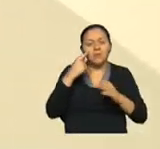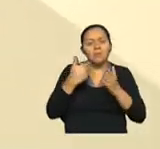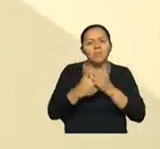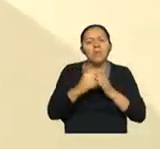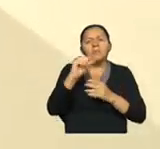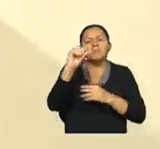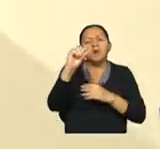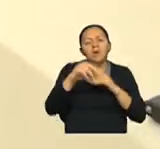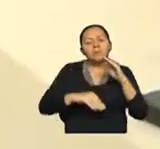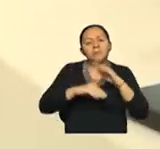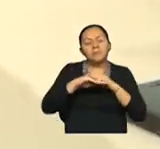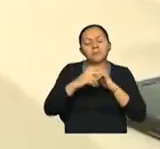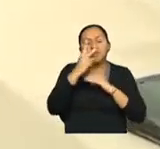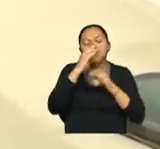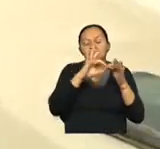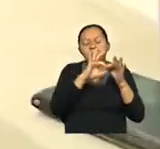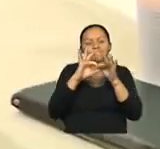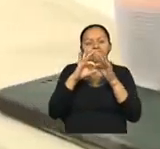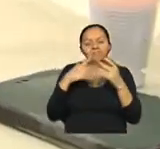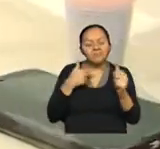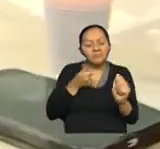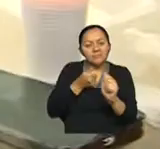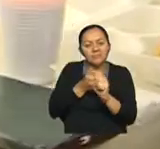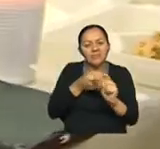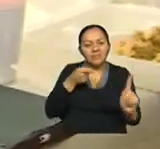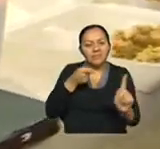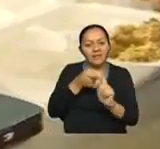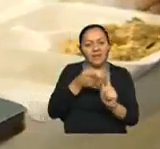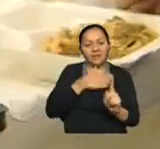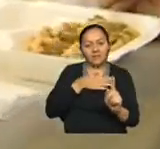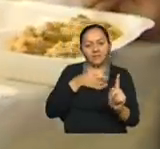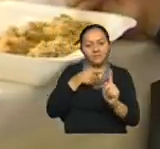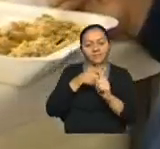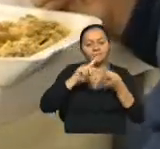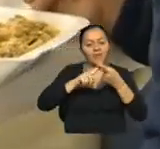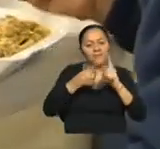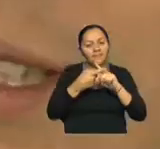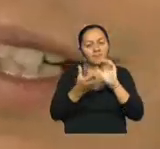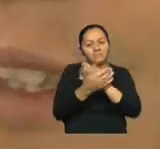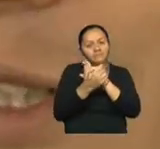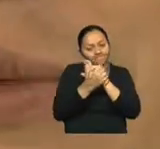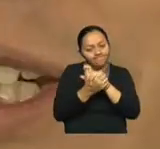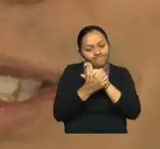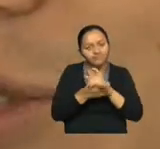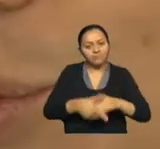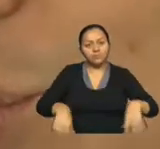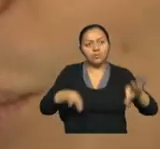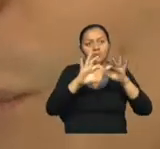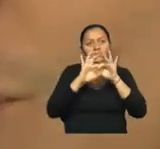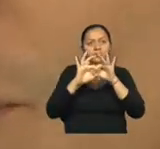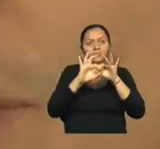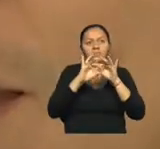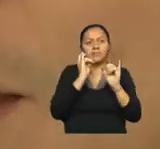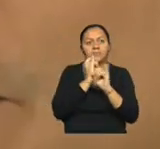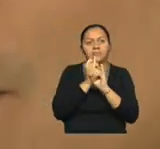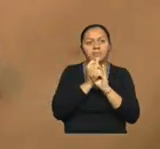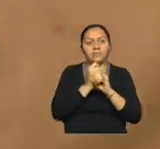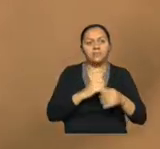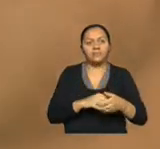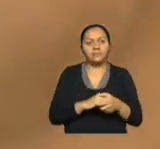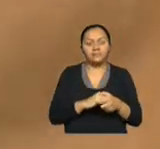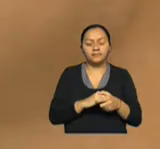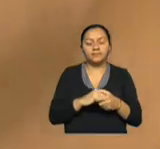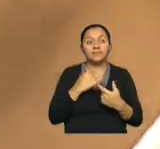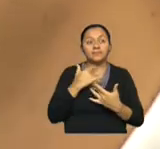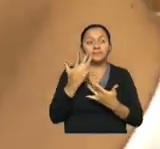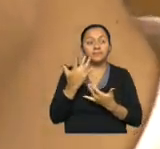mínima de la relación que queremos tener como amigos, como colegas de una institución. Espero que